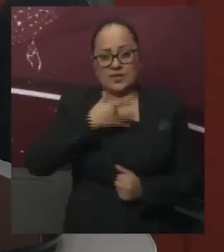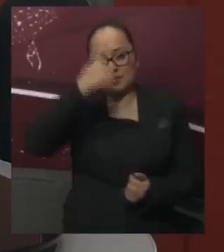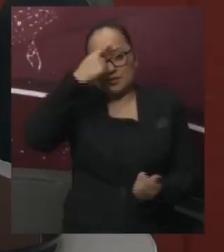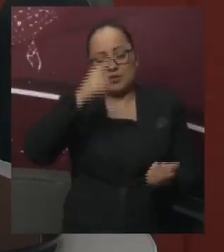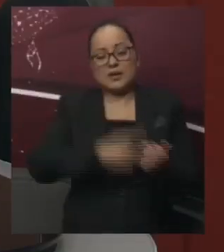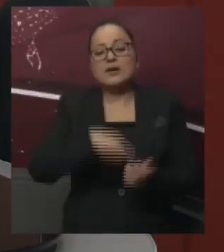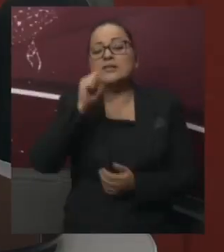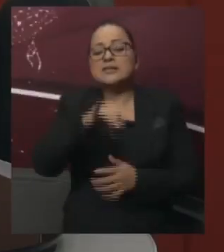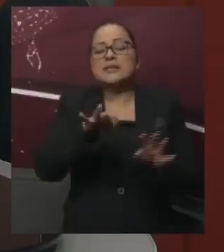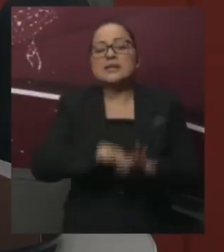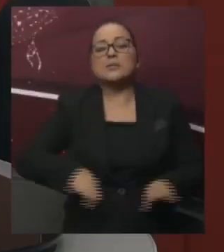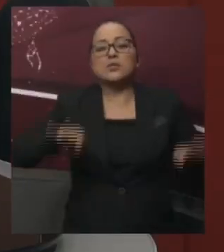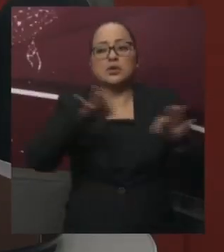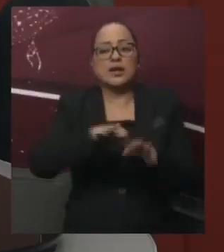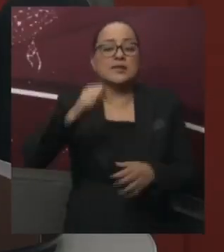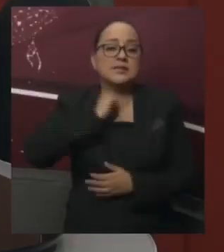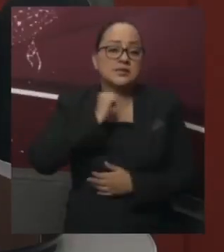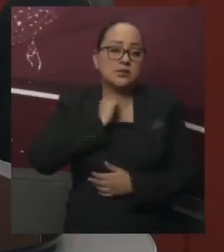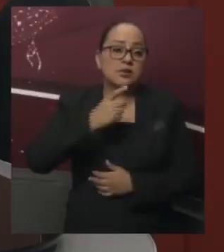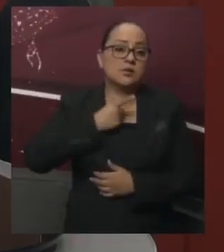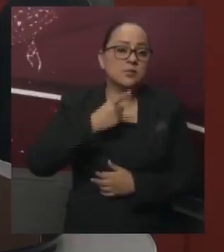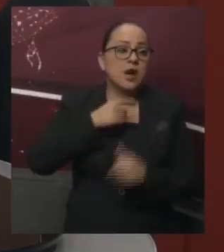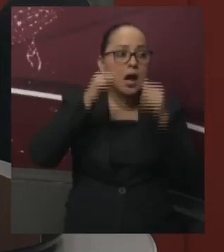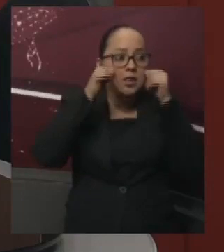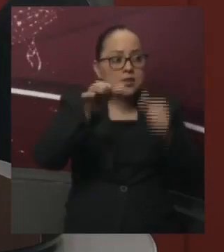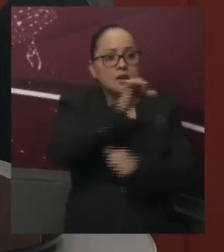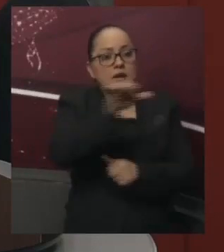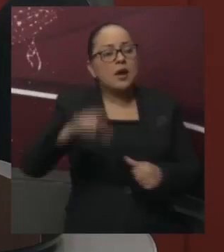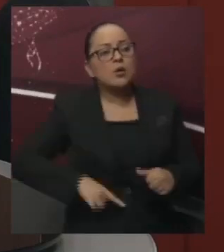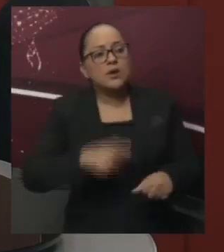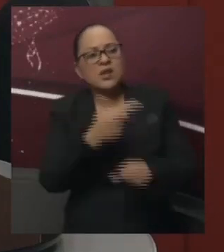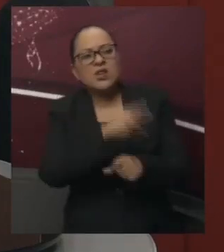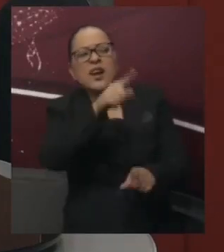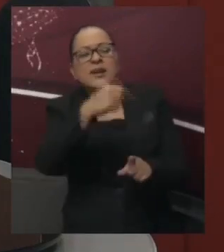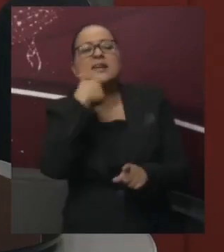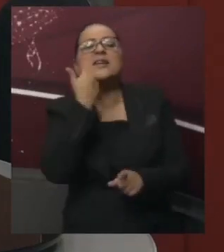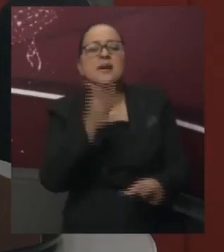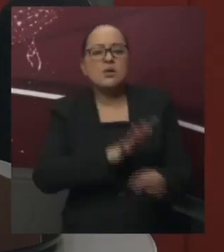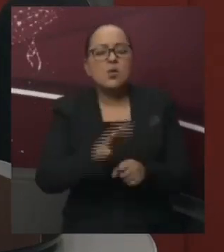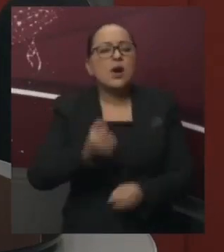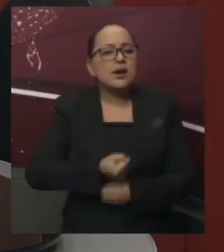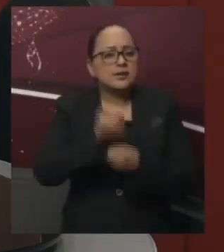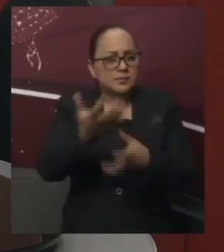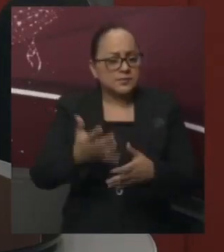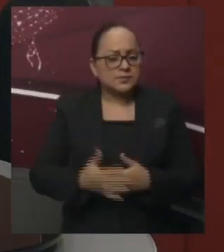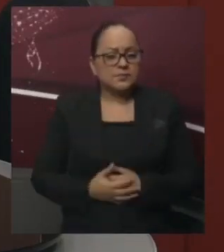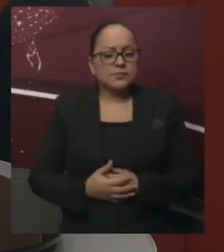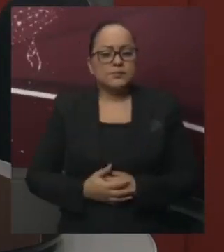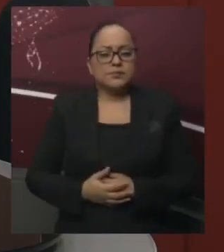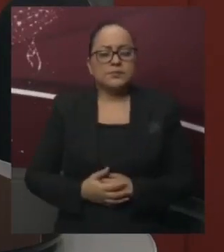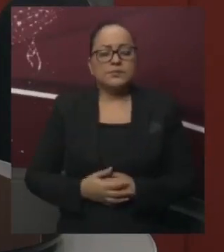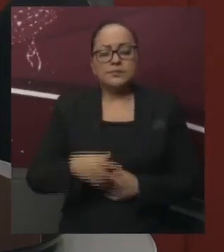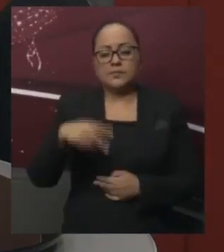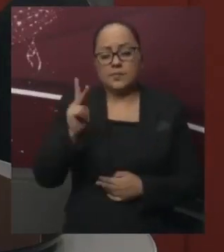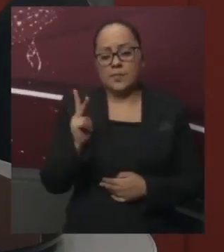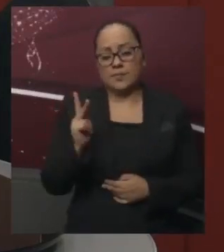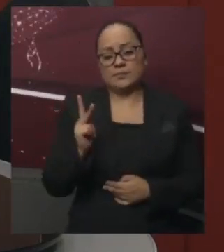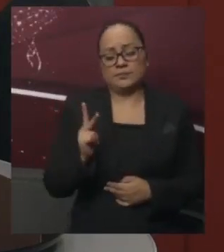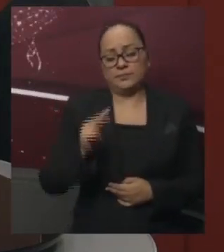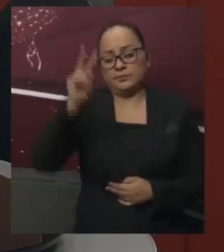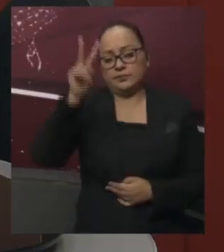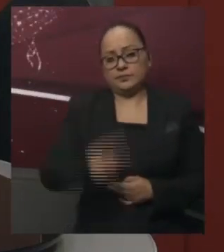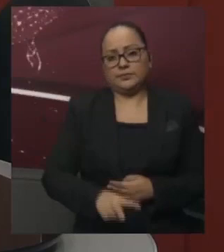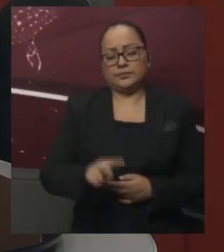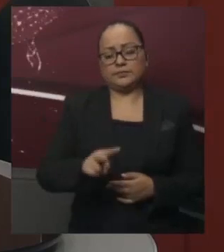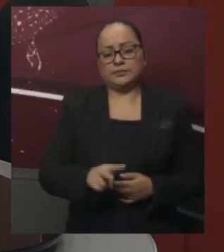necesario que los legisladores escuchen a los gobernadores qué es lo que en realidad quieren decir, pero la realidad es de